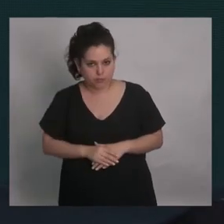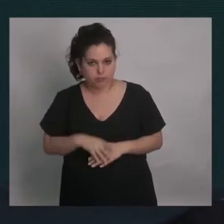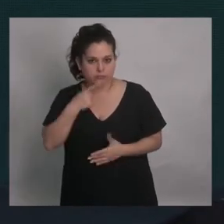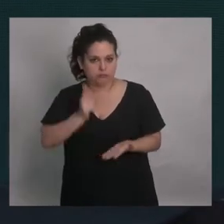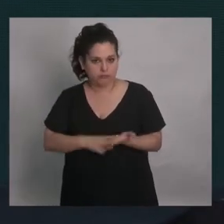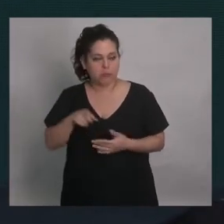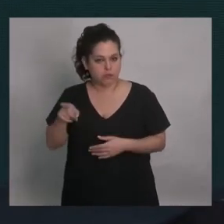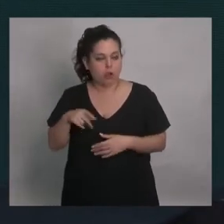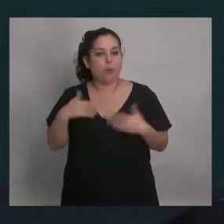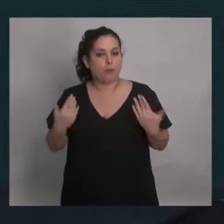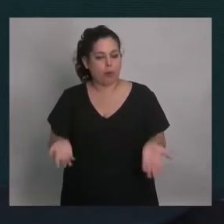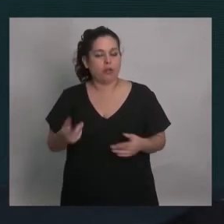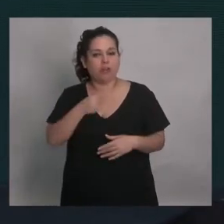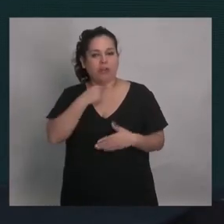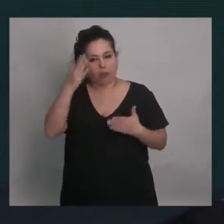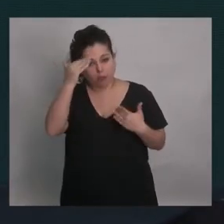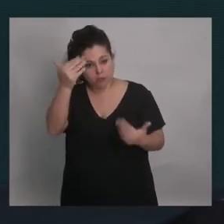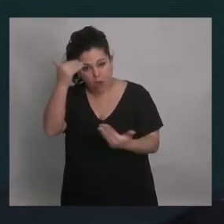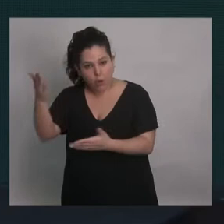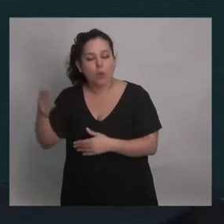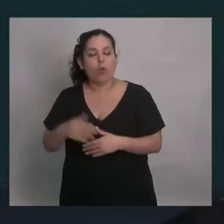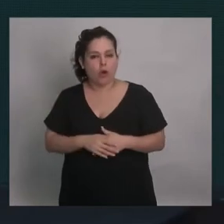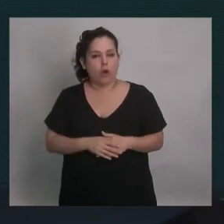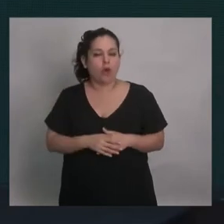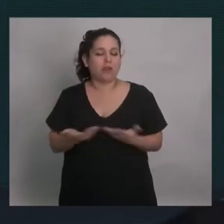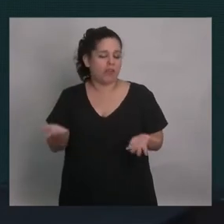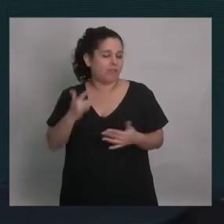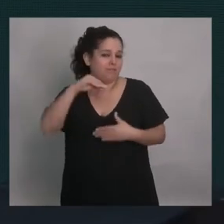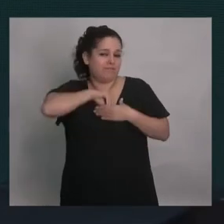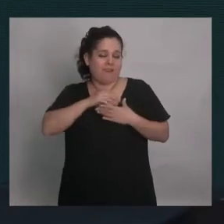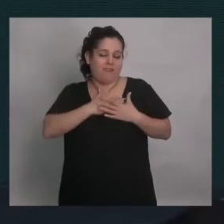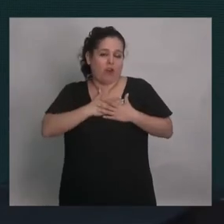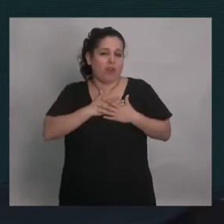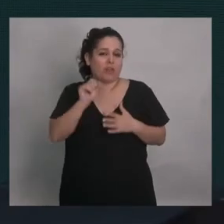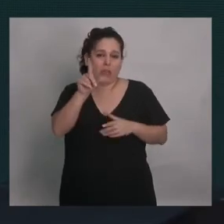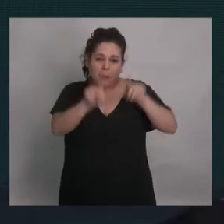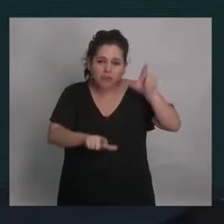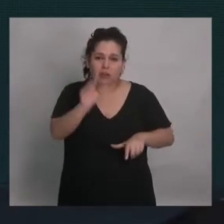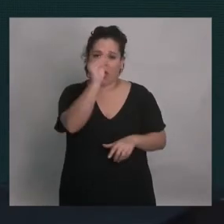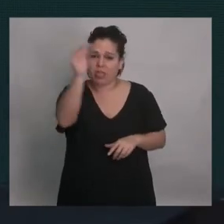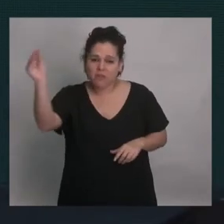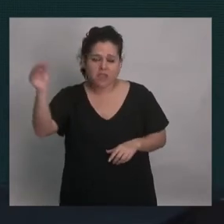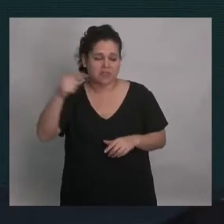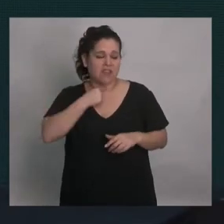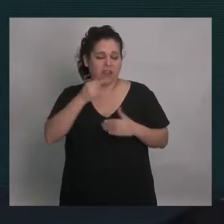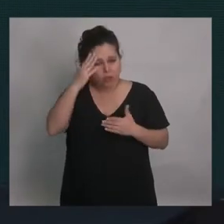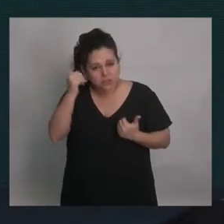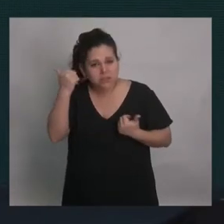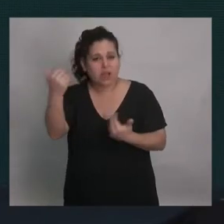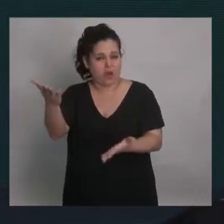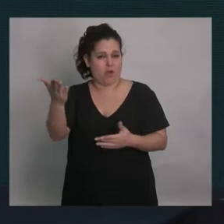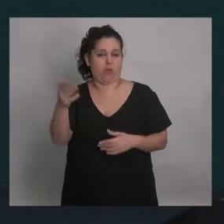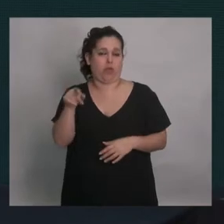quiero hacer una salud acción que está en corazón de todos los brasileños una salutación que está en lo